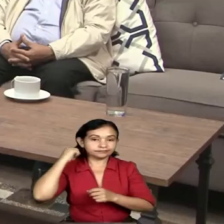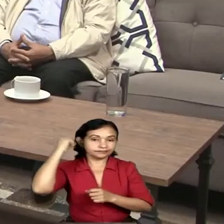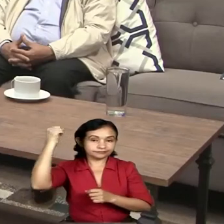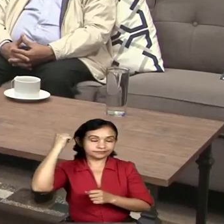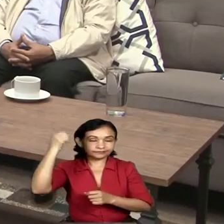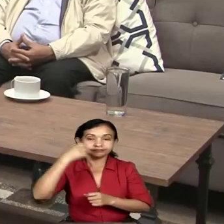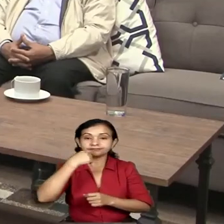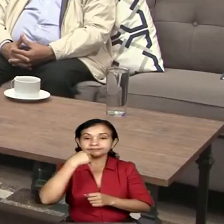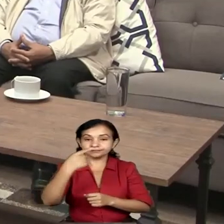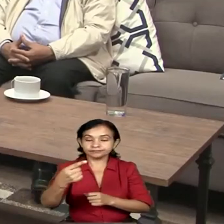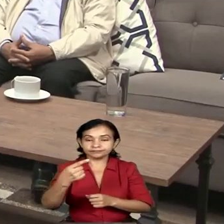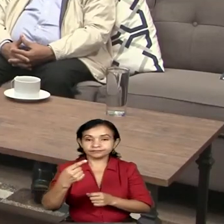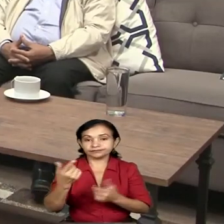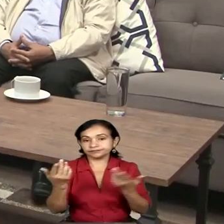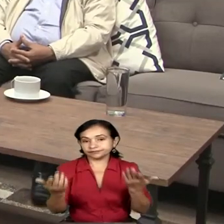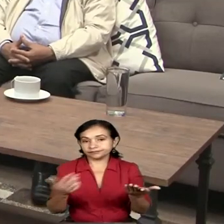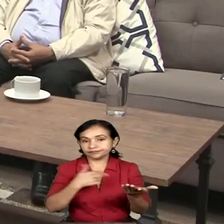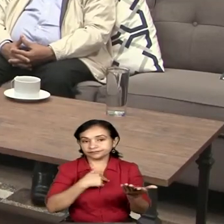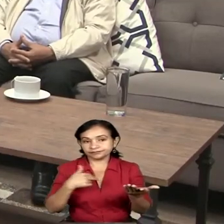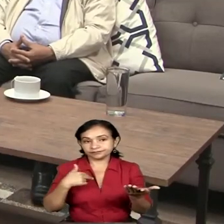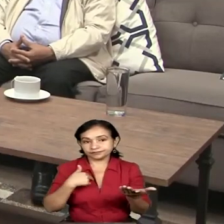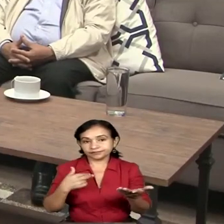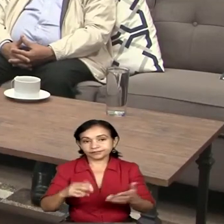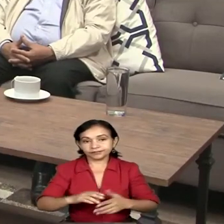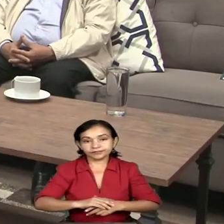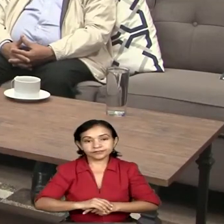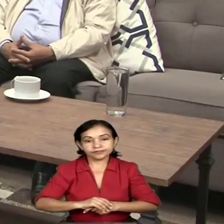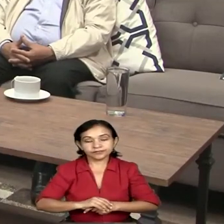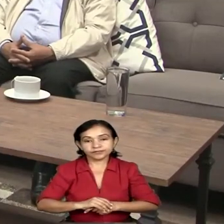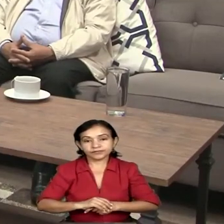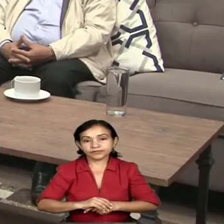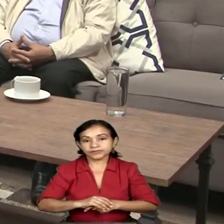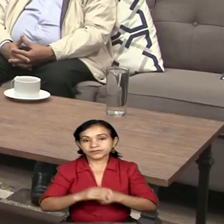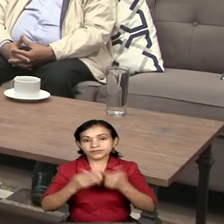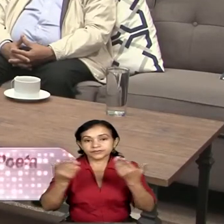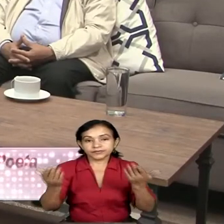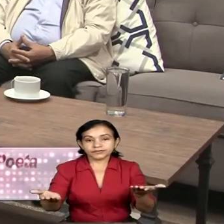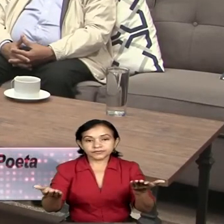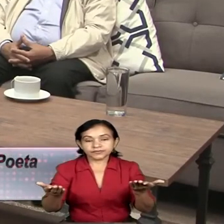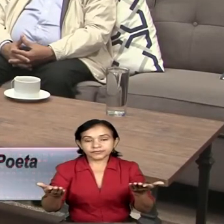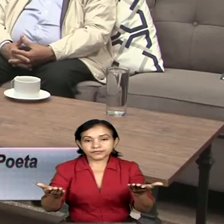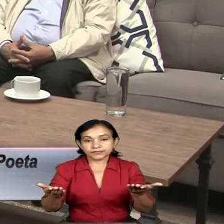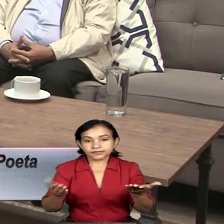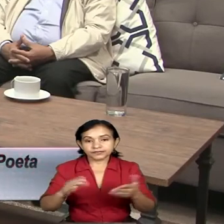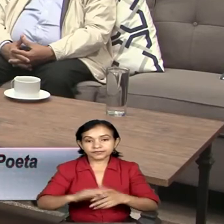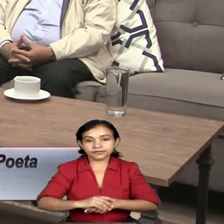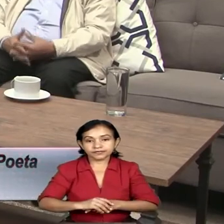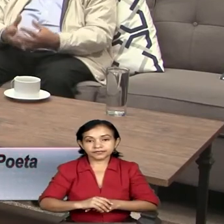y a su manera.